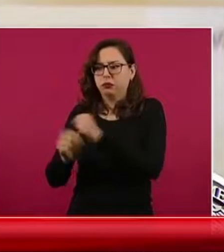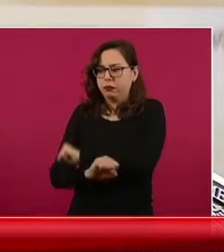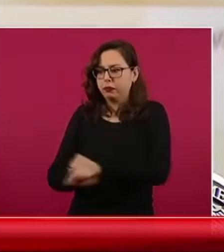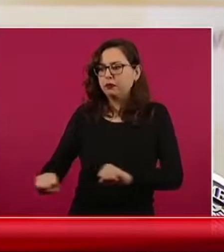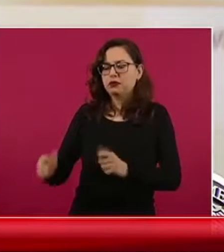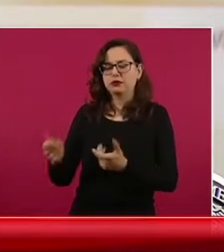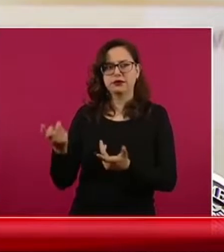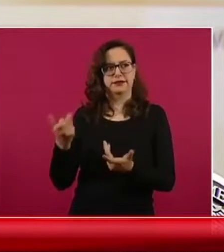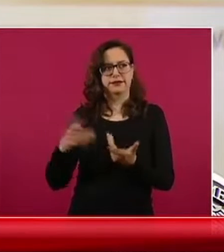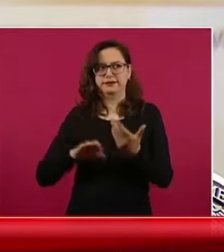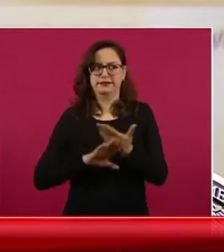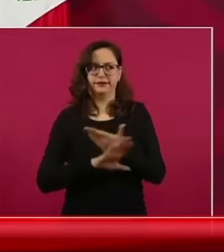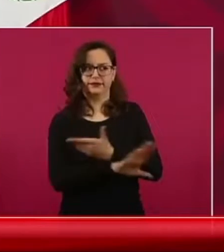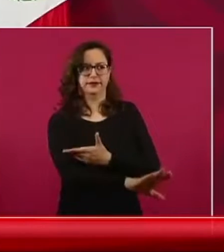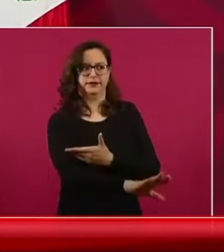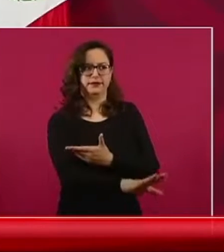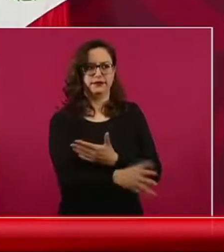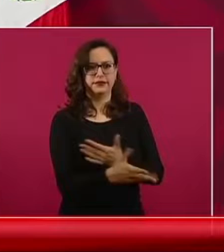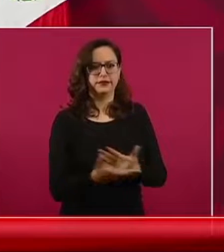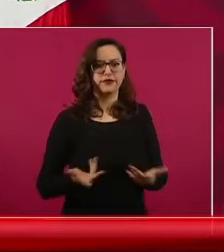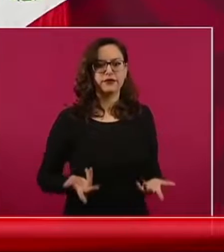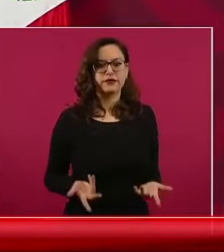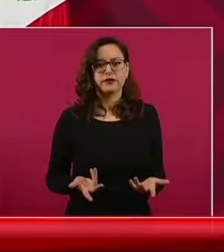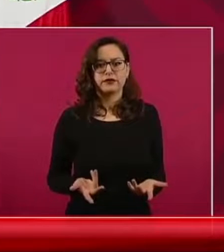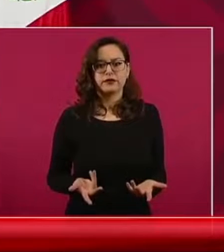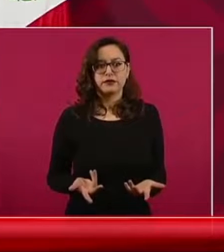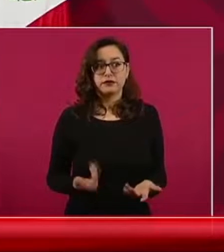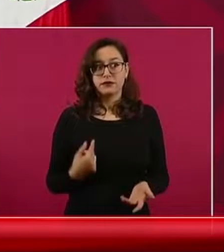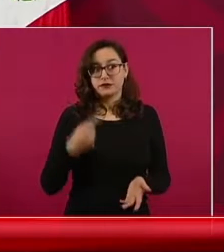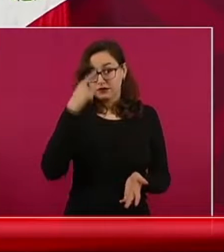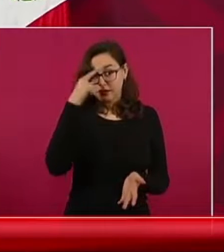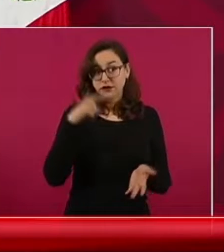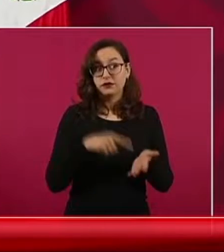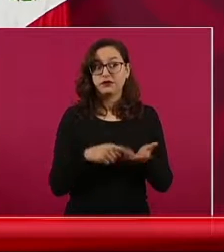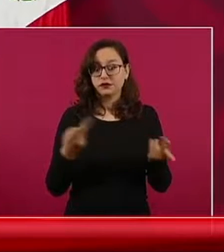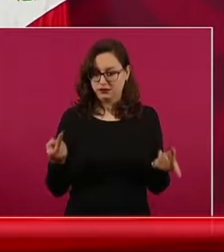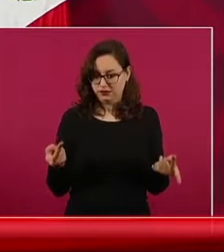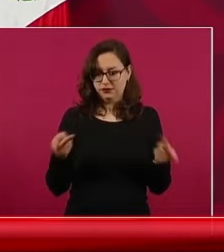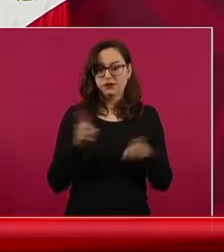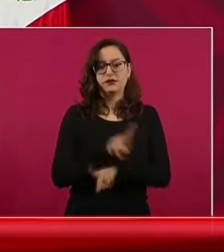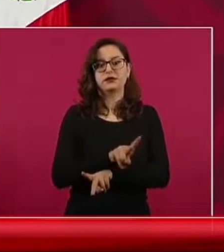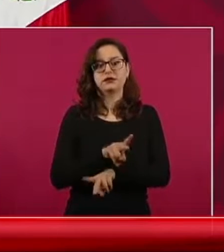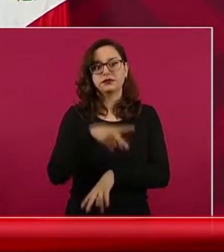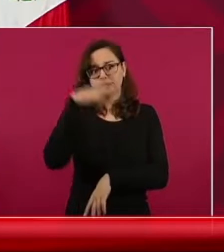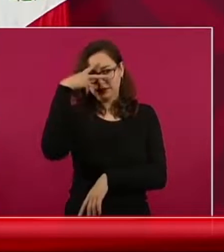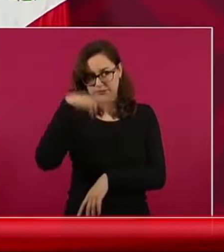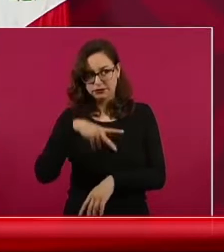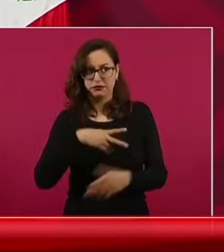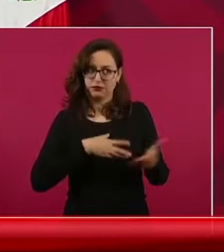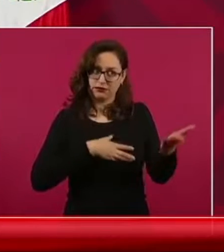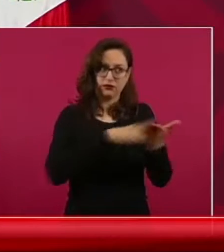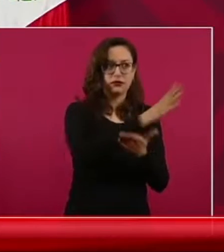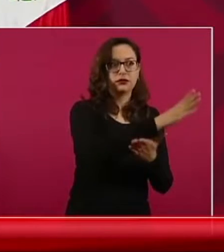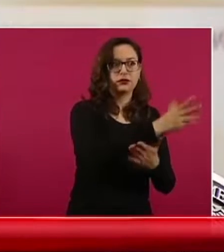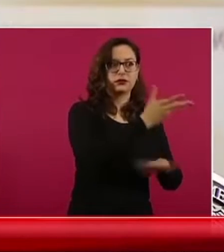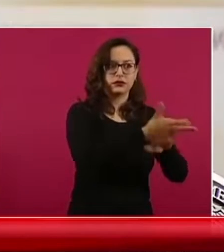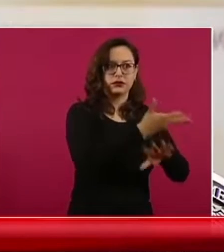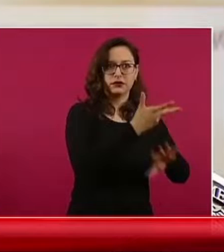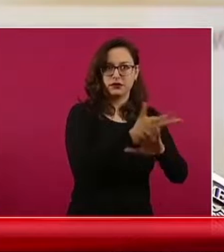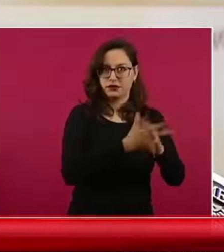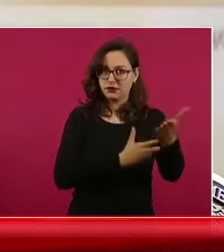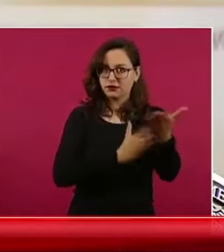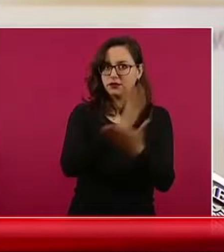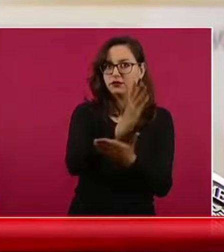Y eso lo harían en Estados Unidos y en Francia y en España y en cualquier